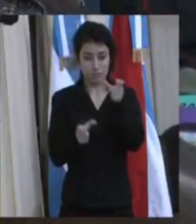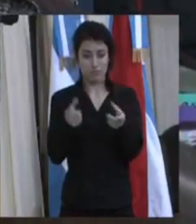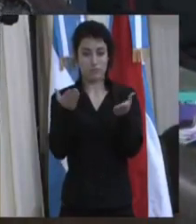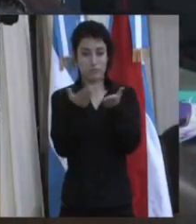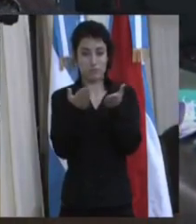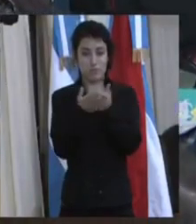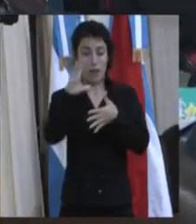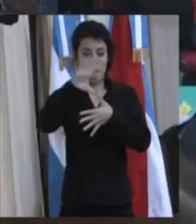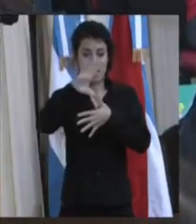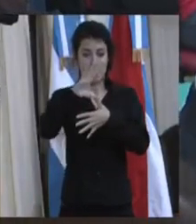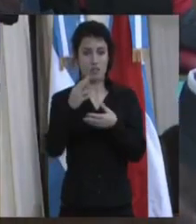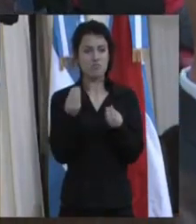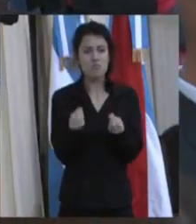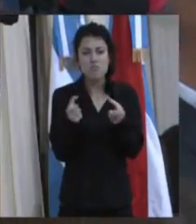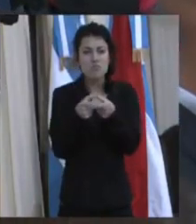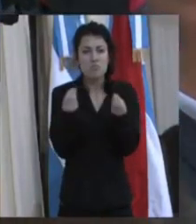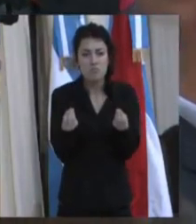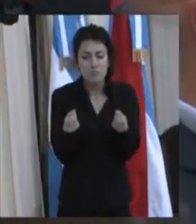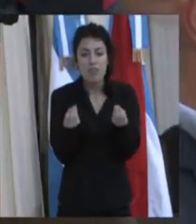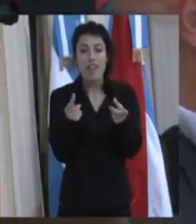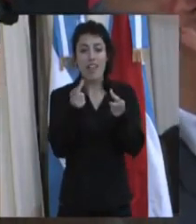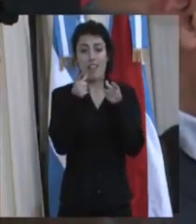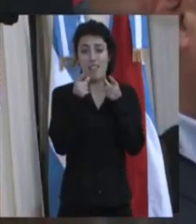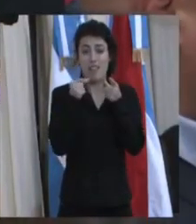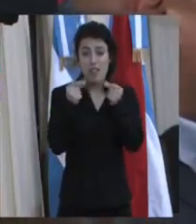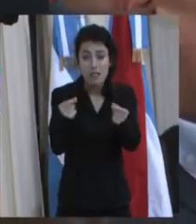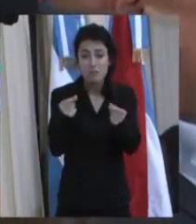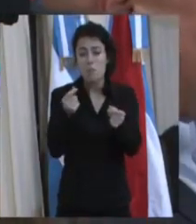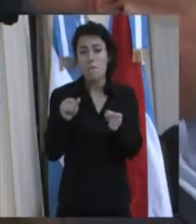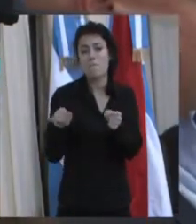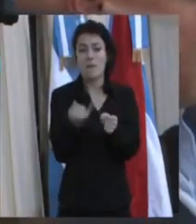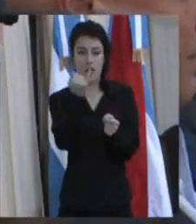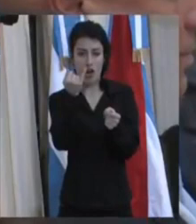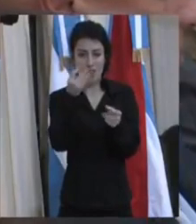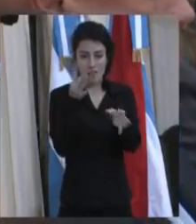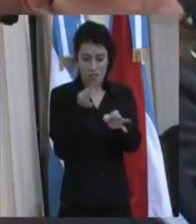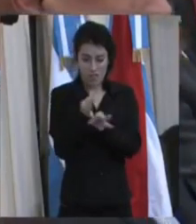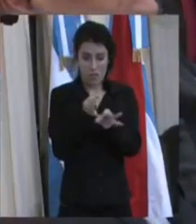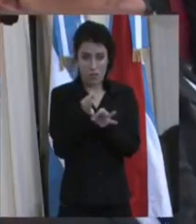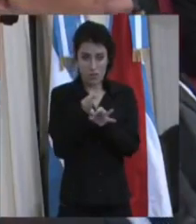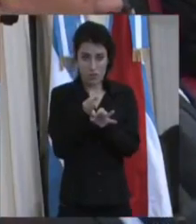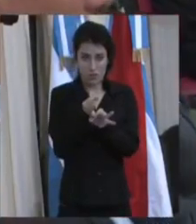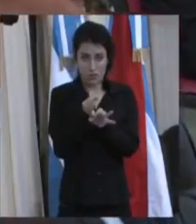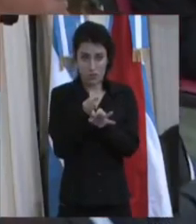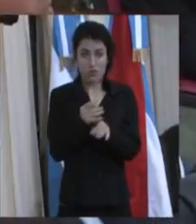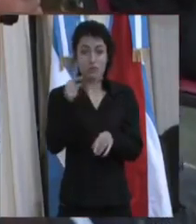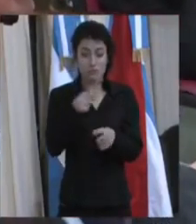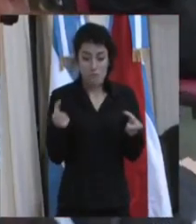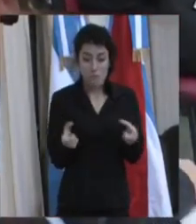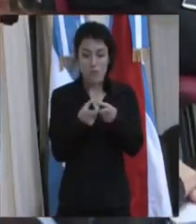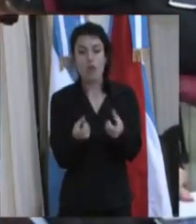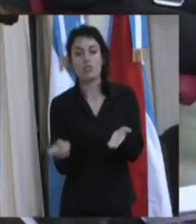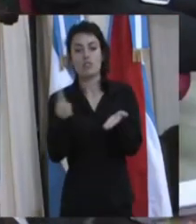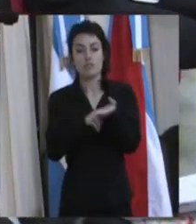liga? Reclamar una mejor educación. Esa liga vuelve a juntarse en